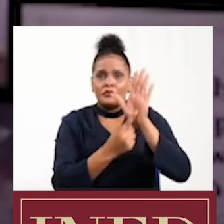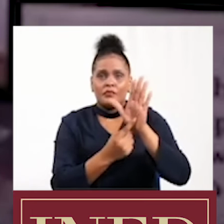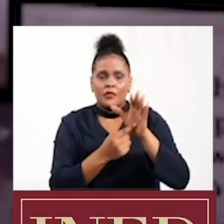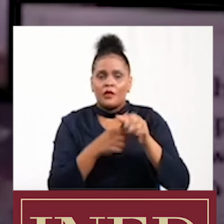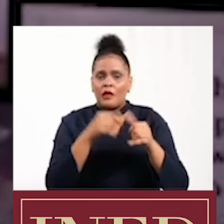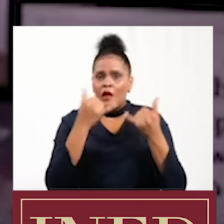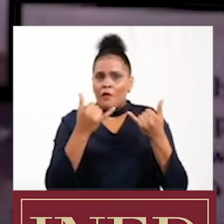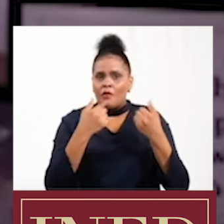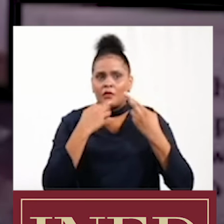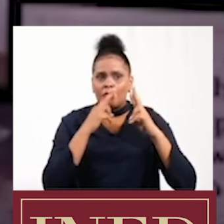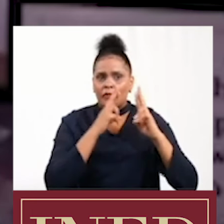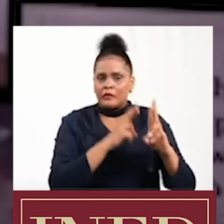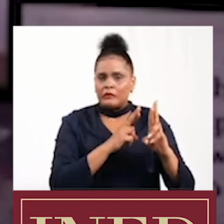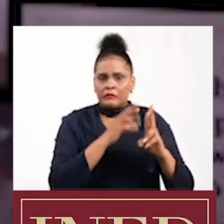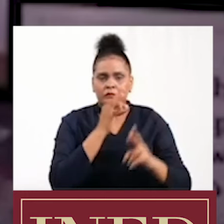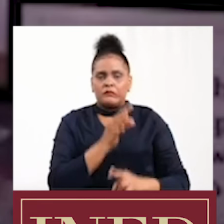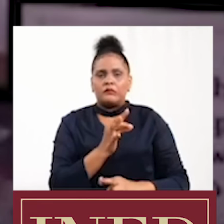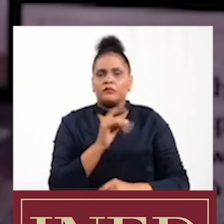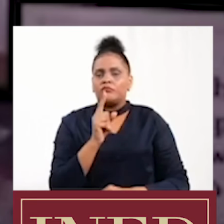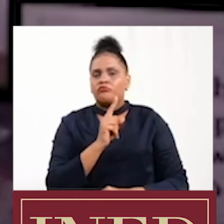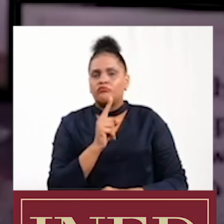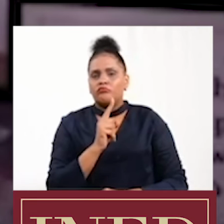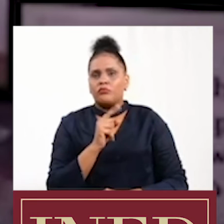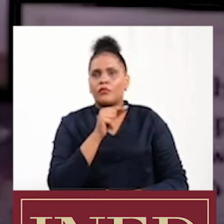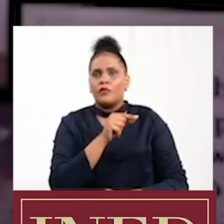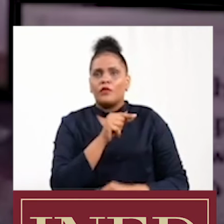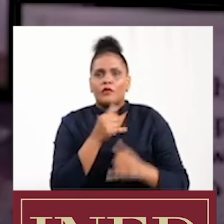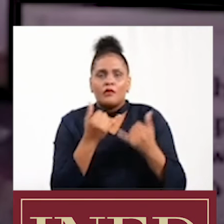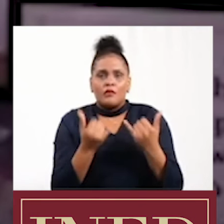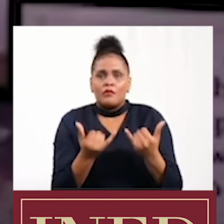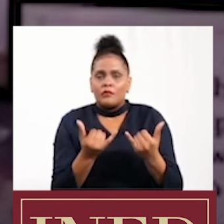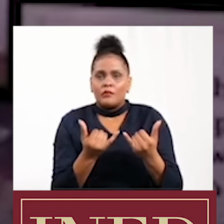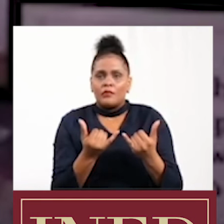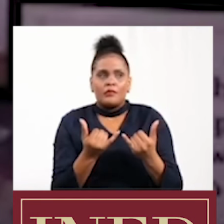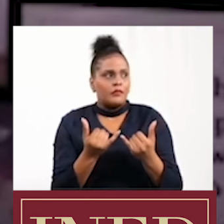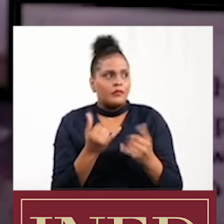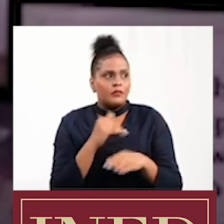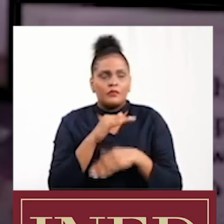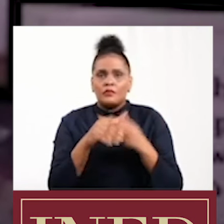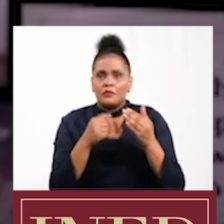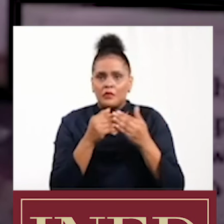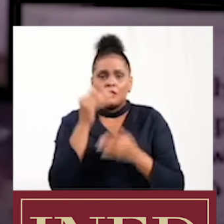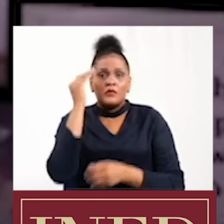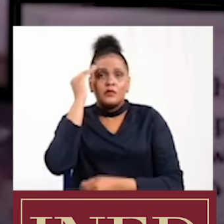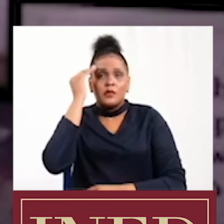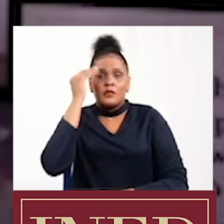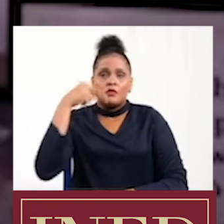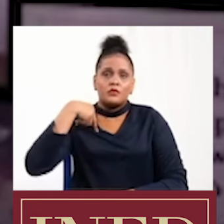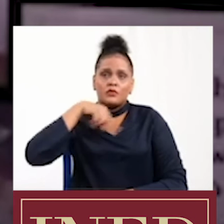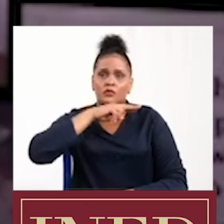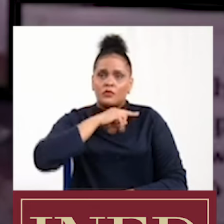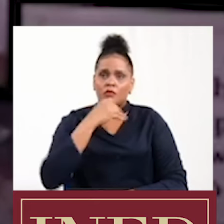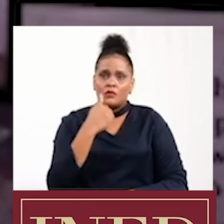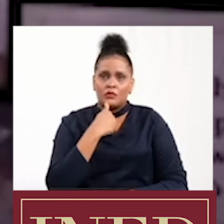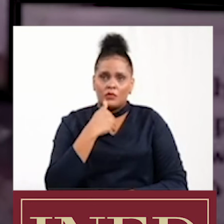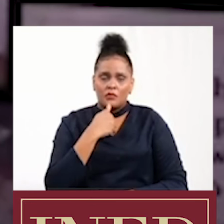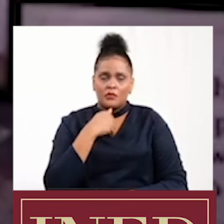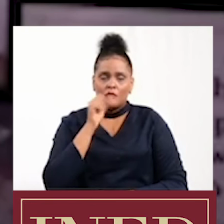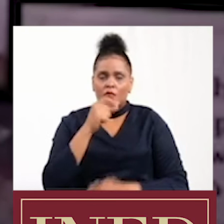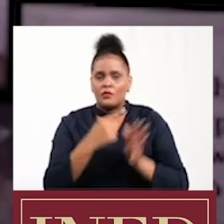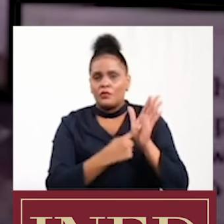una respuesta precisa respecto a esto porque justamente lo que nos están indicando la información que tenemos es que hay rubro en